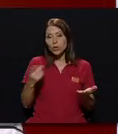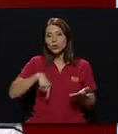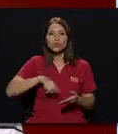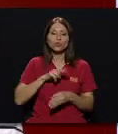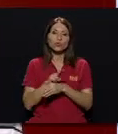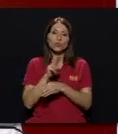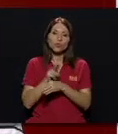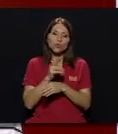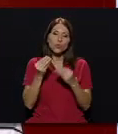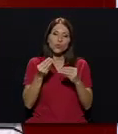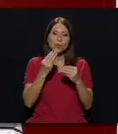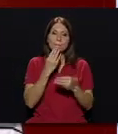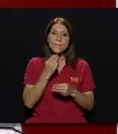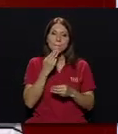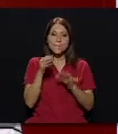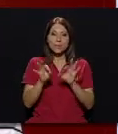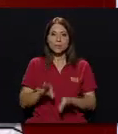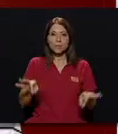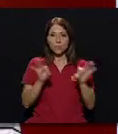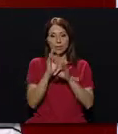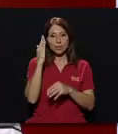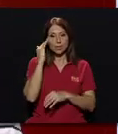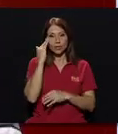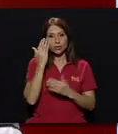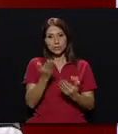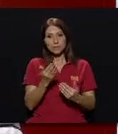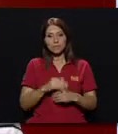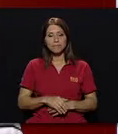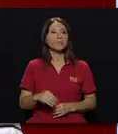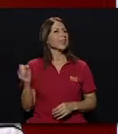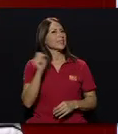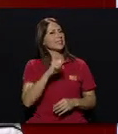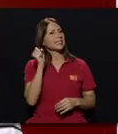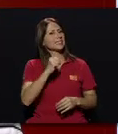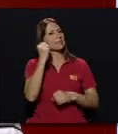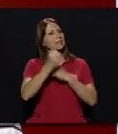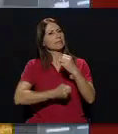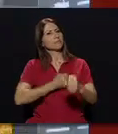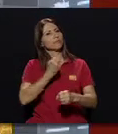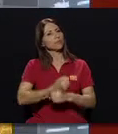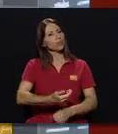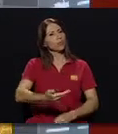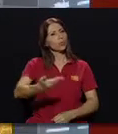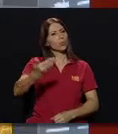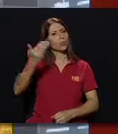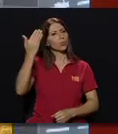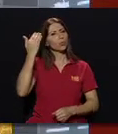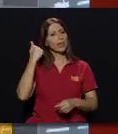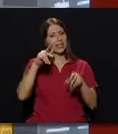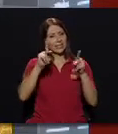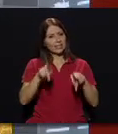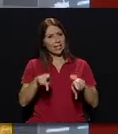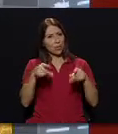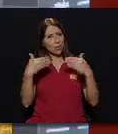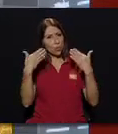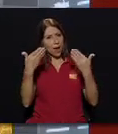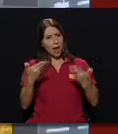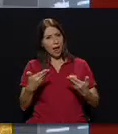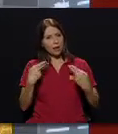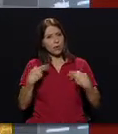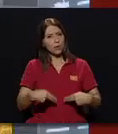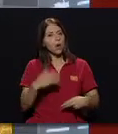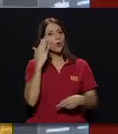como buenos ticos que somos, consumimos mucha miel y es importante conocer de ella, ¿verdad? Sí, desde tiempos ancestrales el ser humano ha conocido